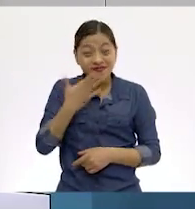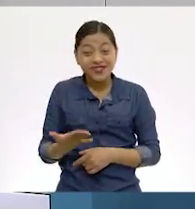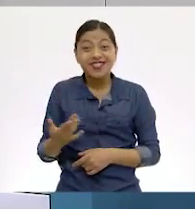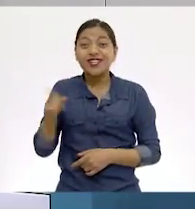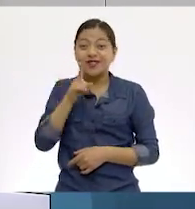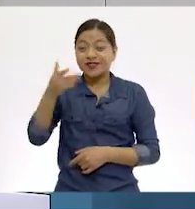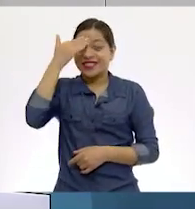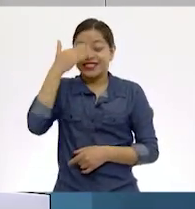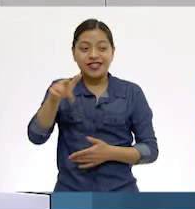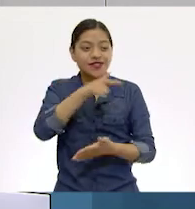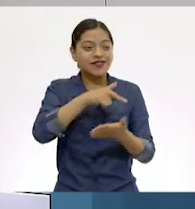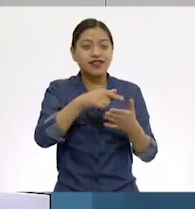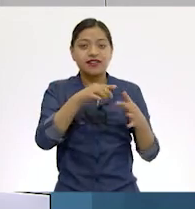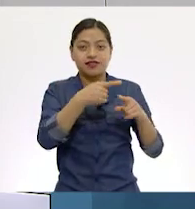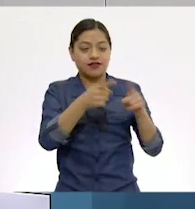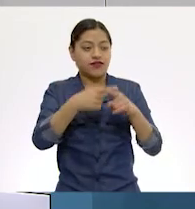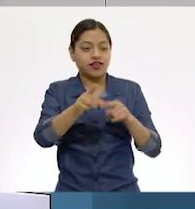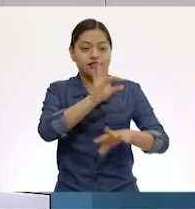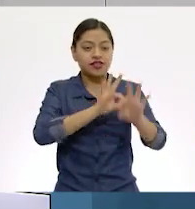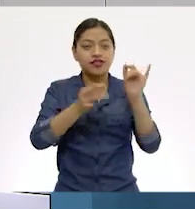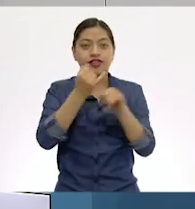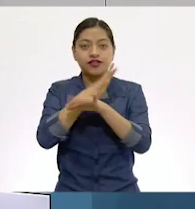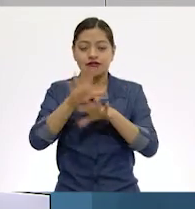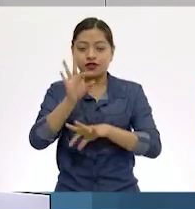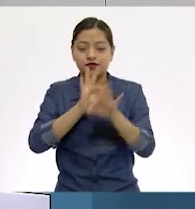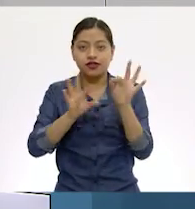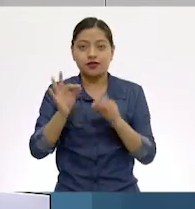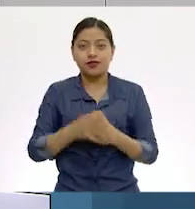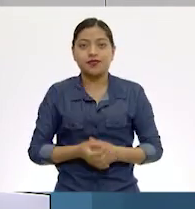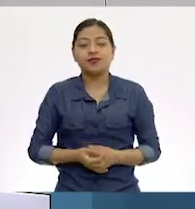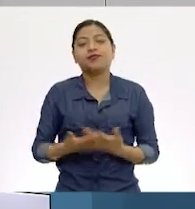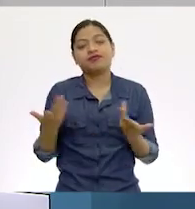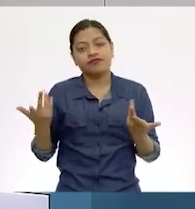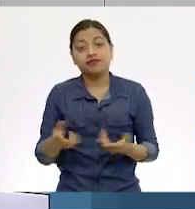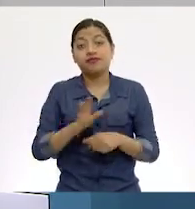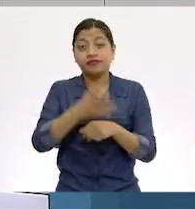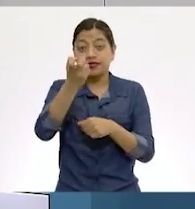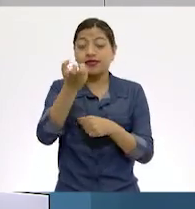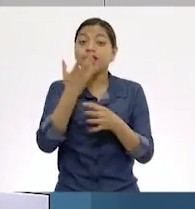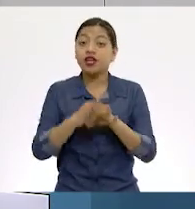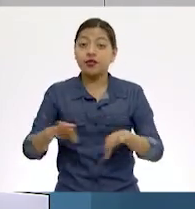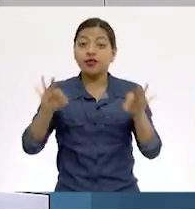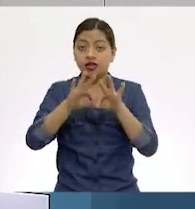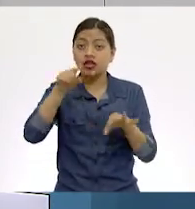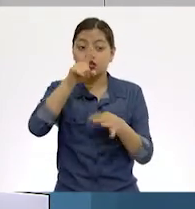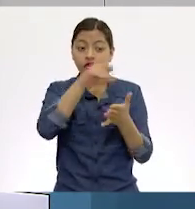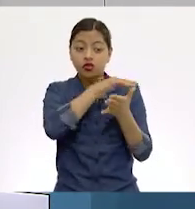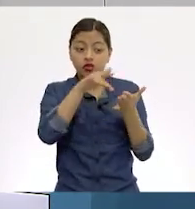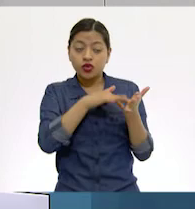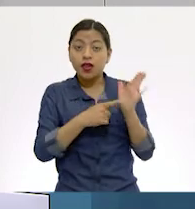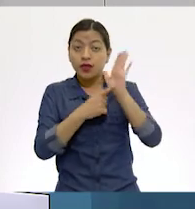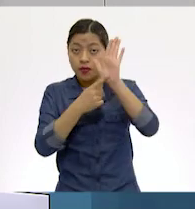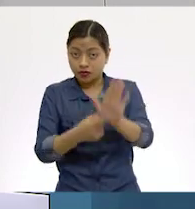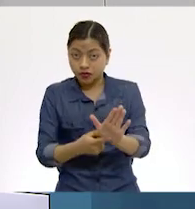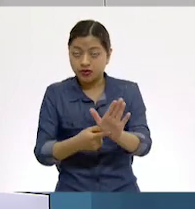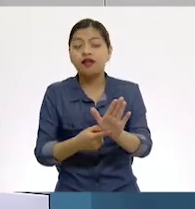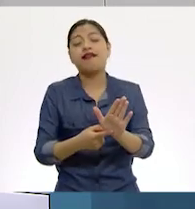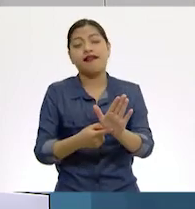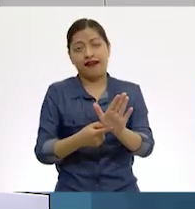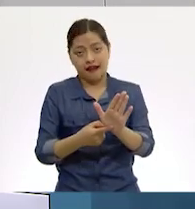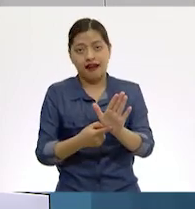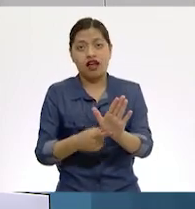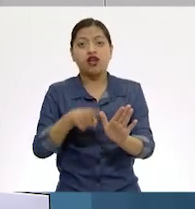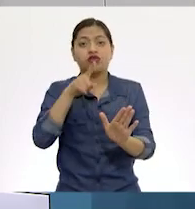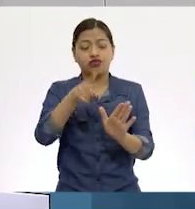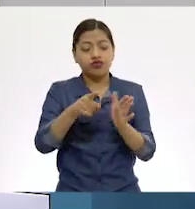de información a las que hemos recurrido en estos días. Por ello, es importante que al elaborar un texto expositivo demos cuenta